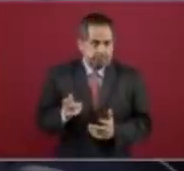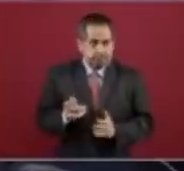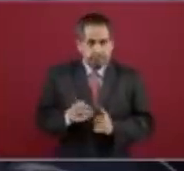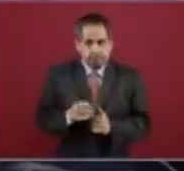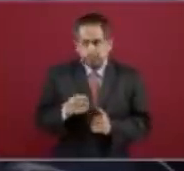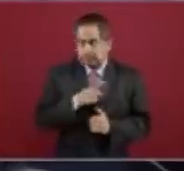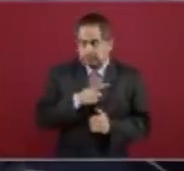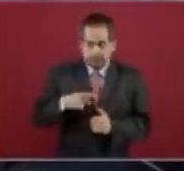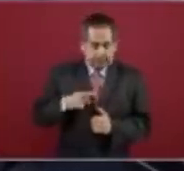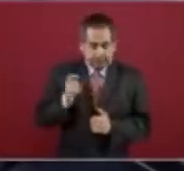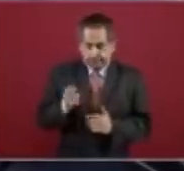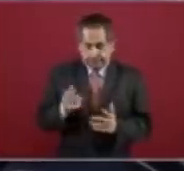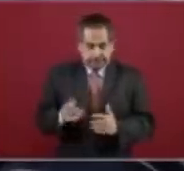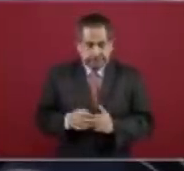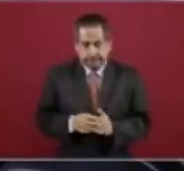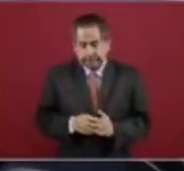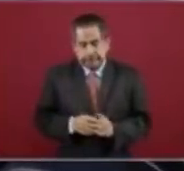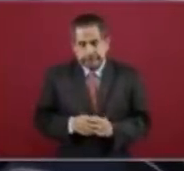haya